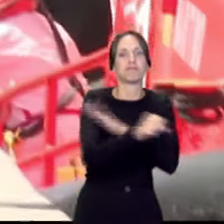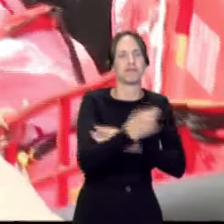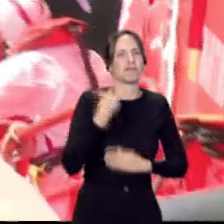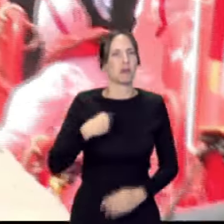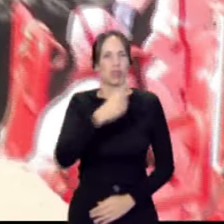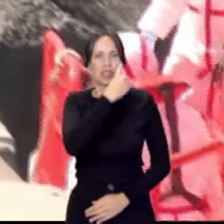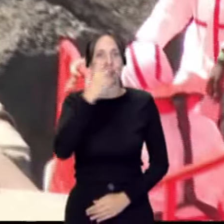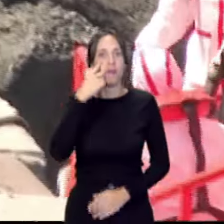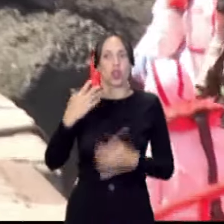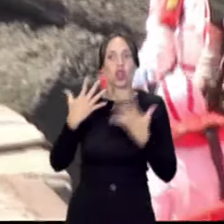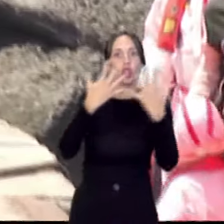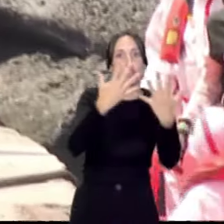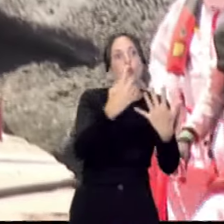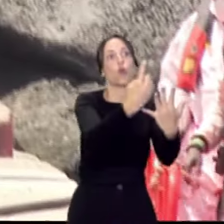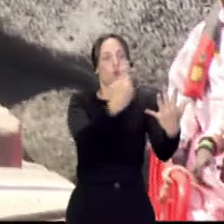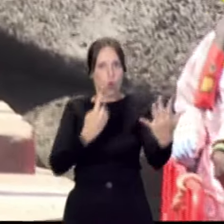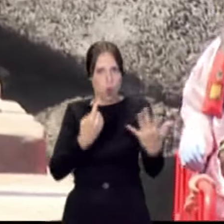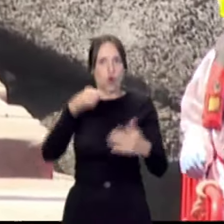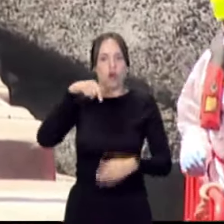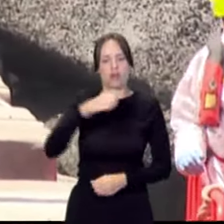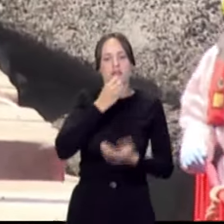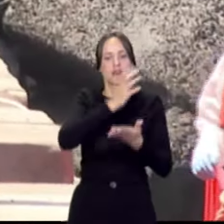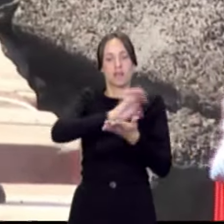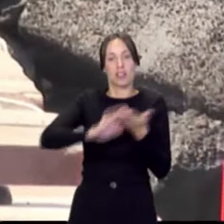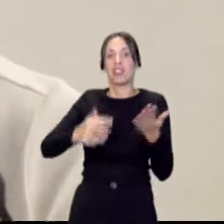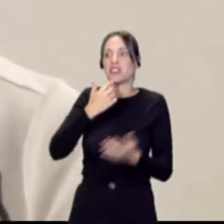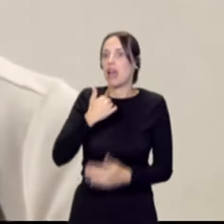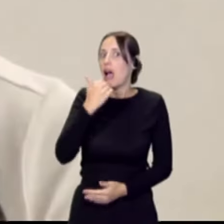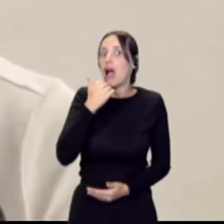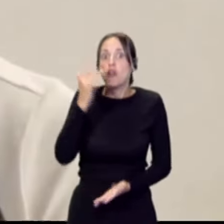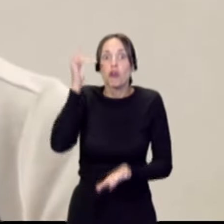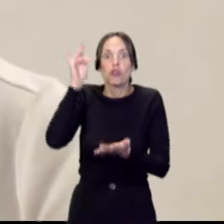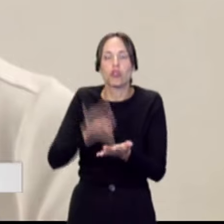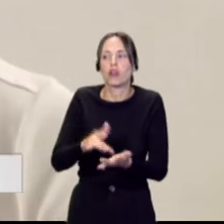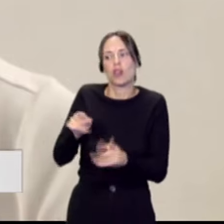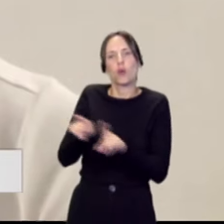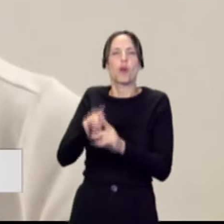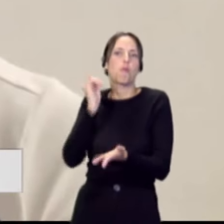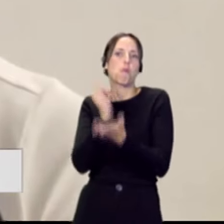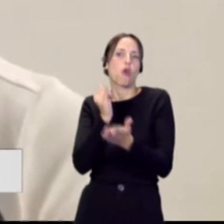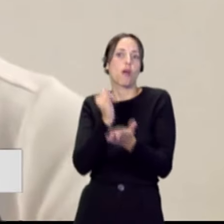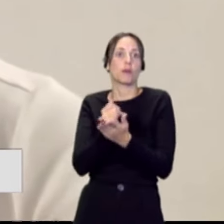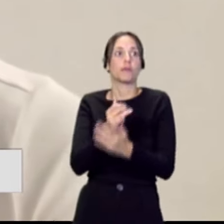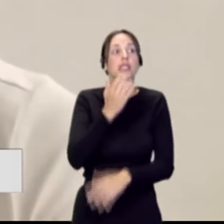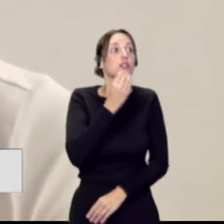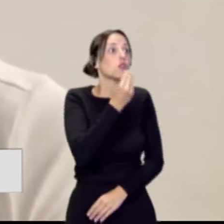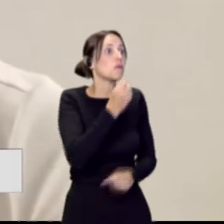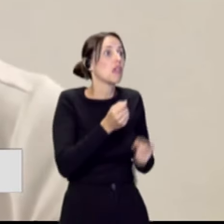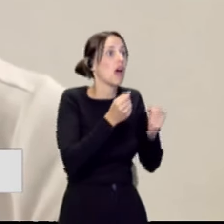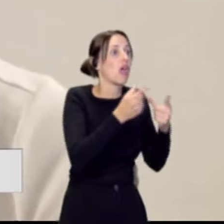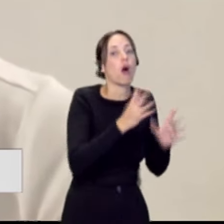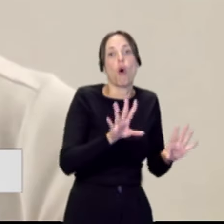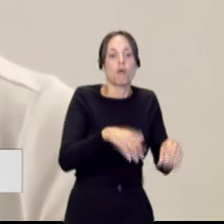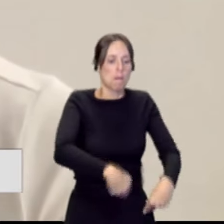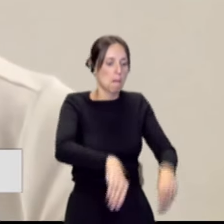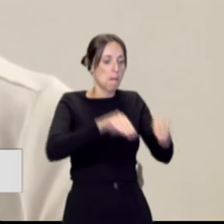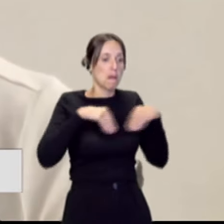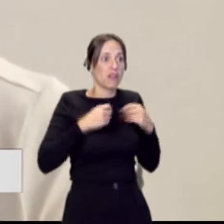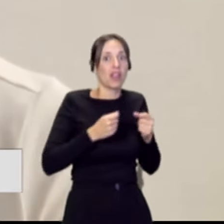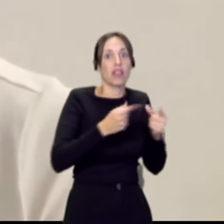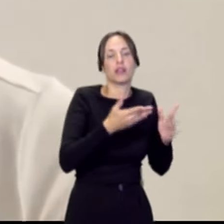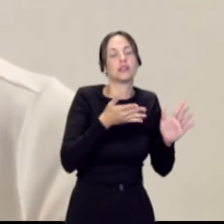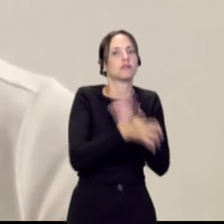añade que cualquier cosa se toma como indicio. El haber dado comida o el haber dado una manta sirve para acusarte